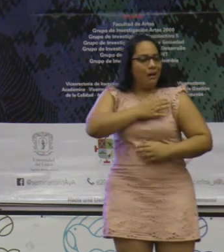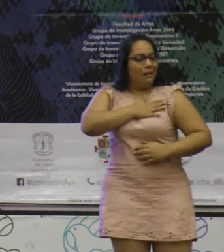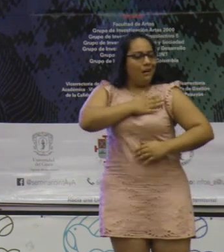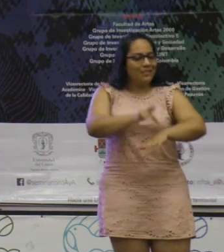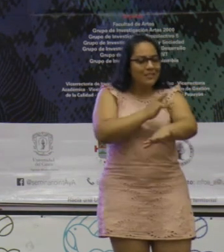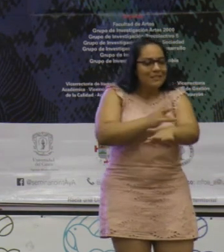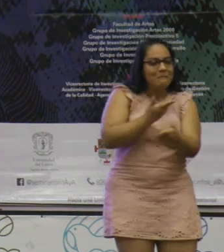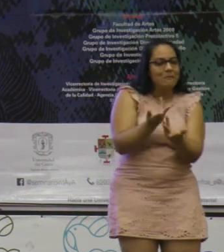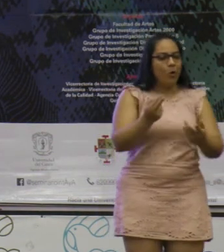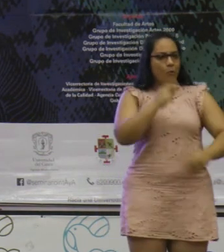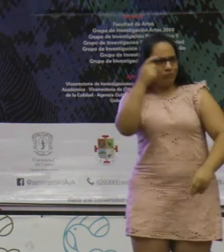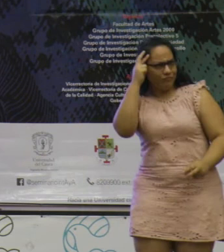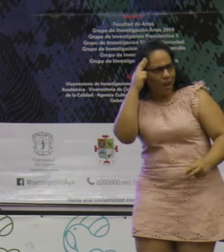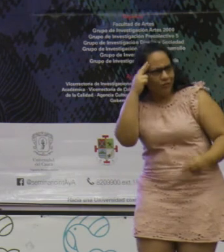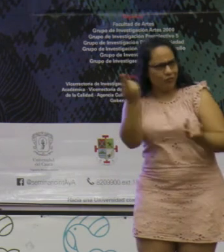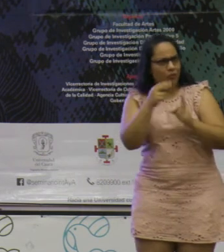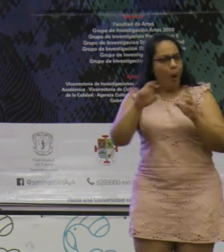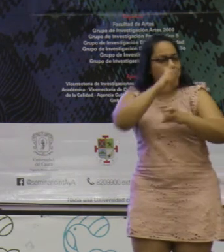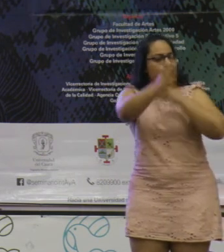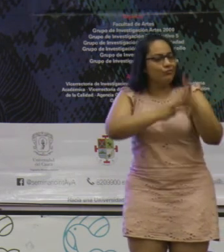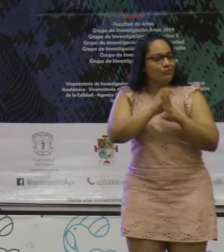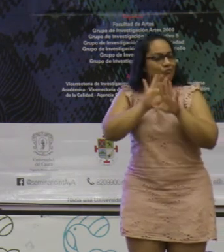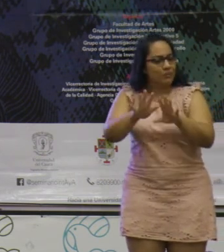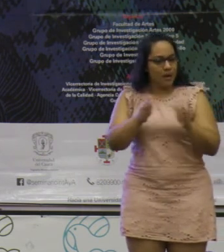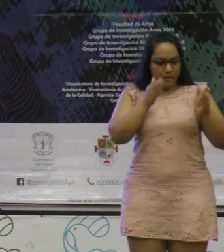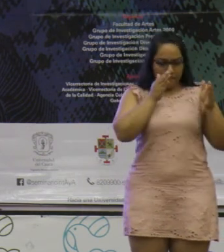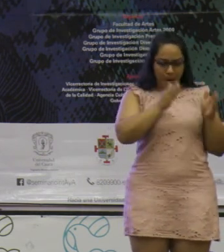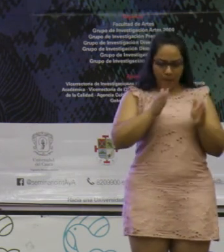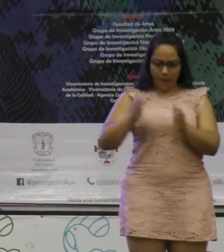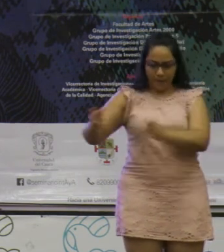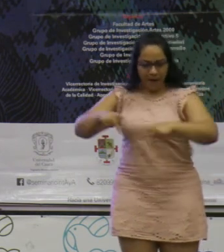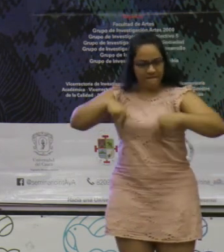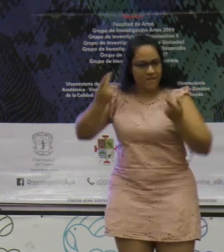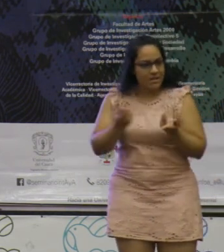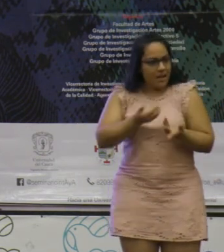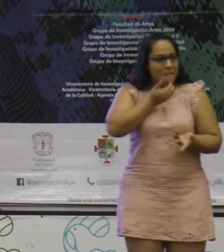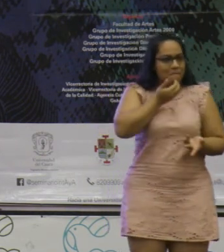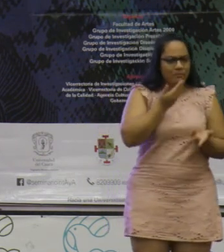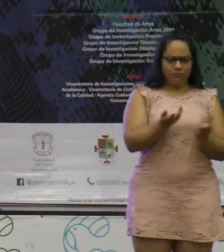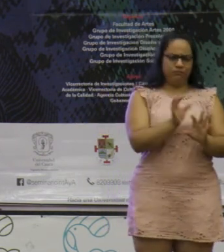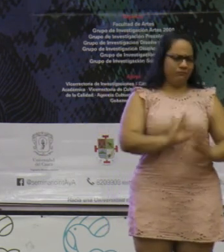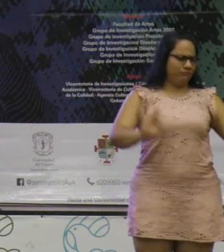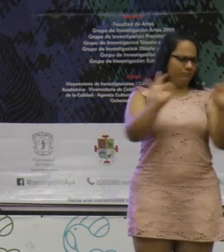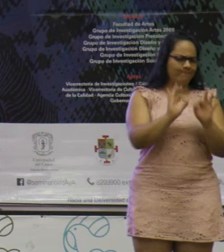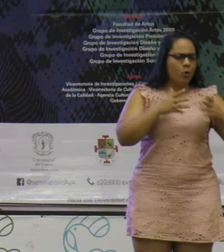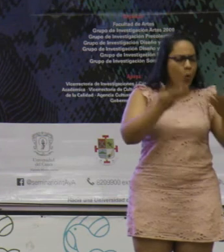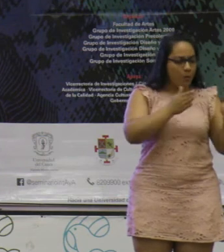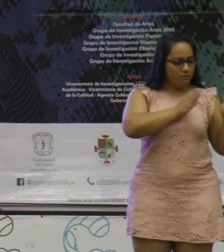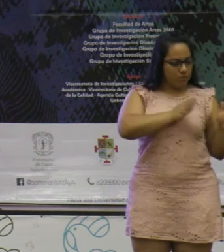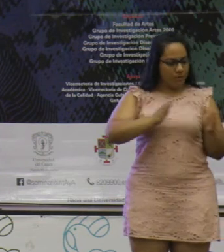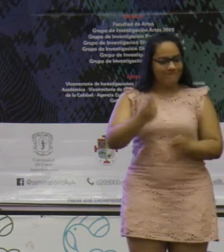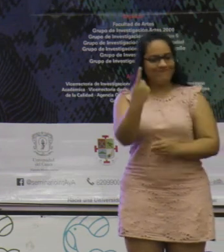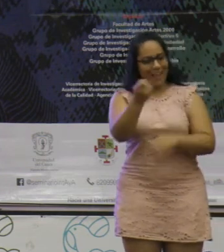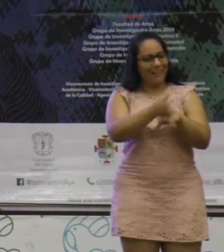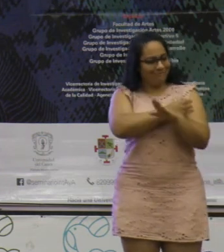de los instintos, el mundo de la razón. Una clasificación de la vida cotidiana, eso también es muy importante y nos faltaba